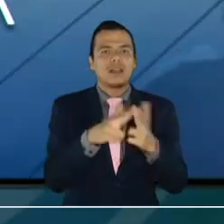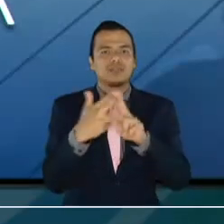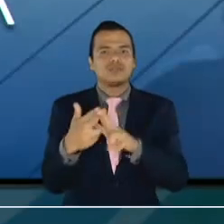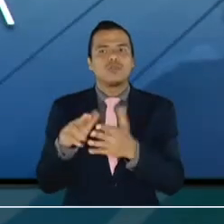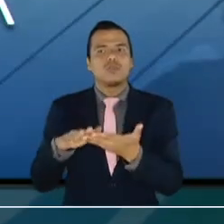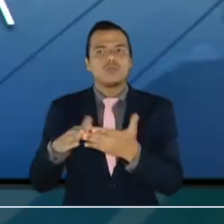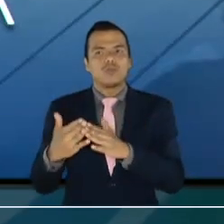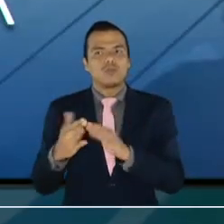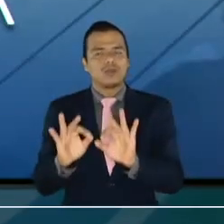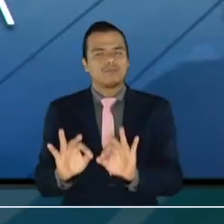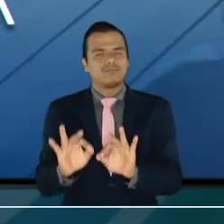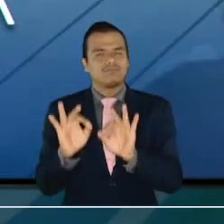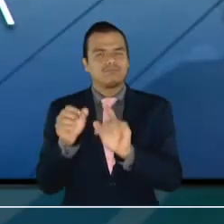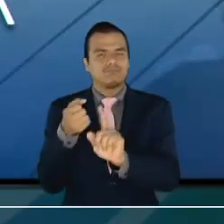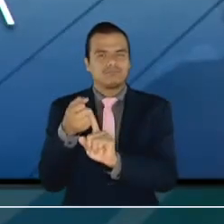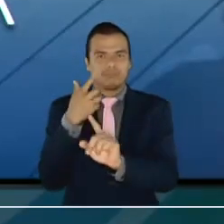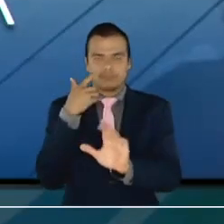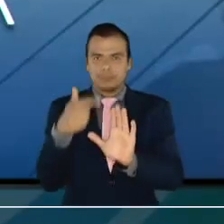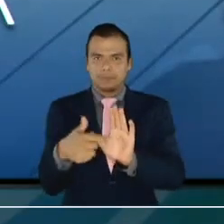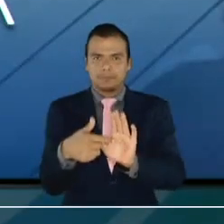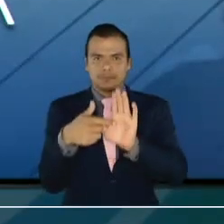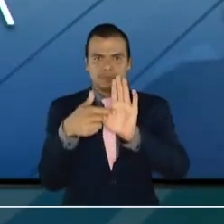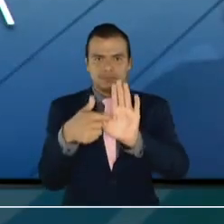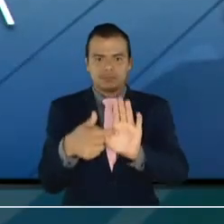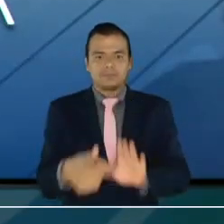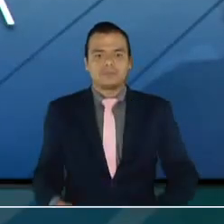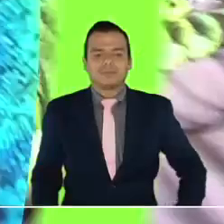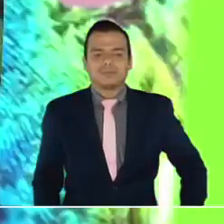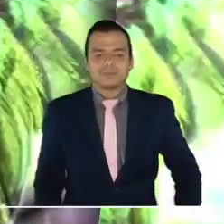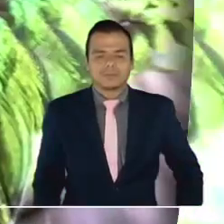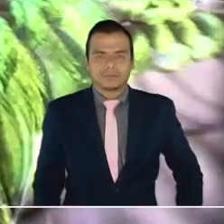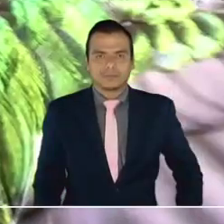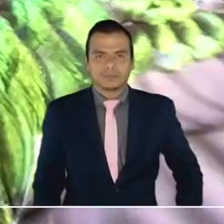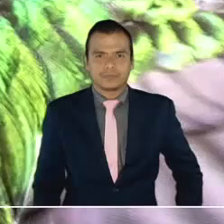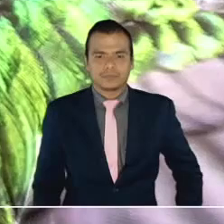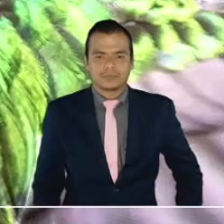gratitud, reconciliación con nuestros ríos y fuentes de vida.